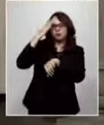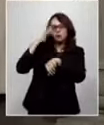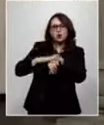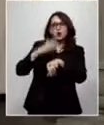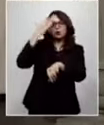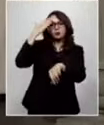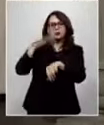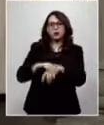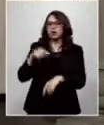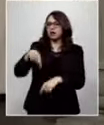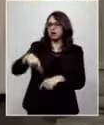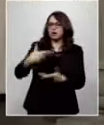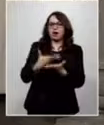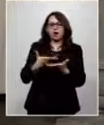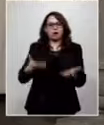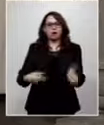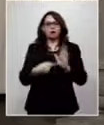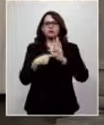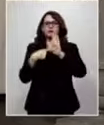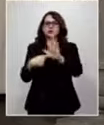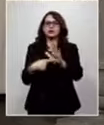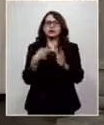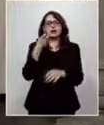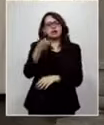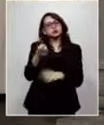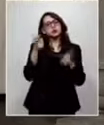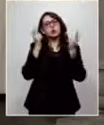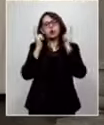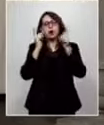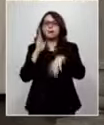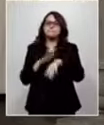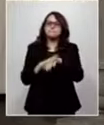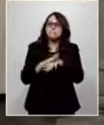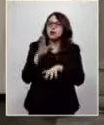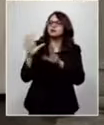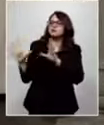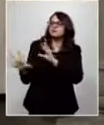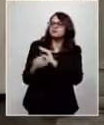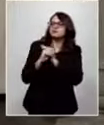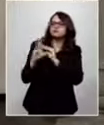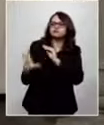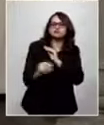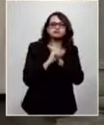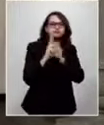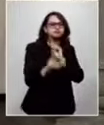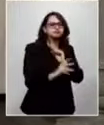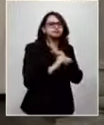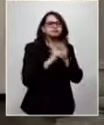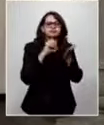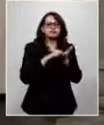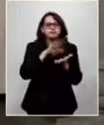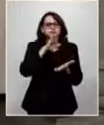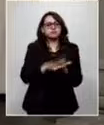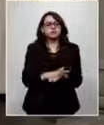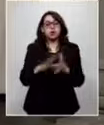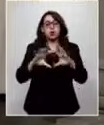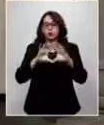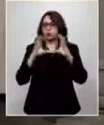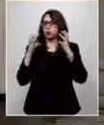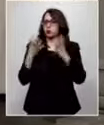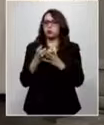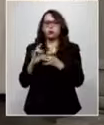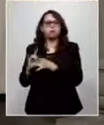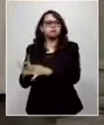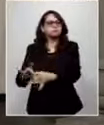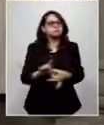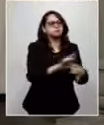instituciones, muchas más, se sumen a ese proyecto de Memórica que está cruzando fronteras. Estamos a través de convenios